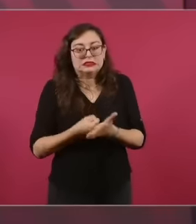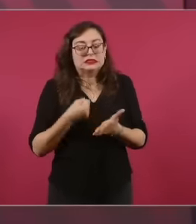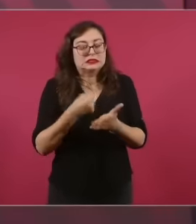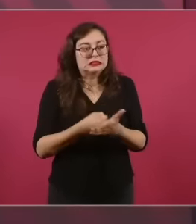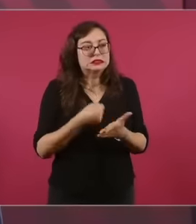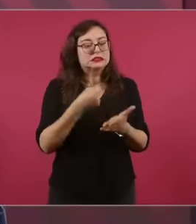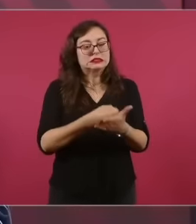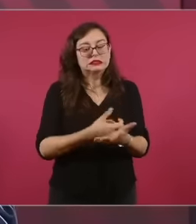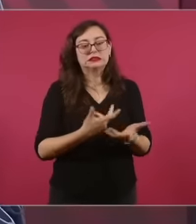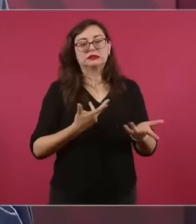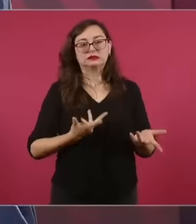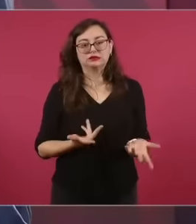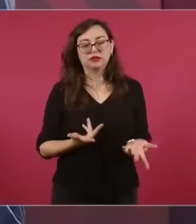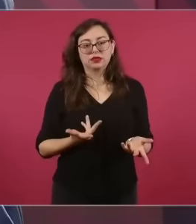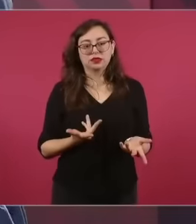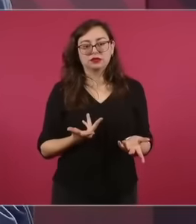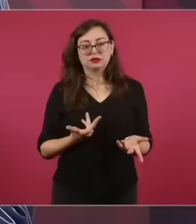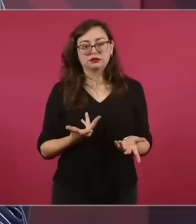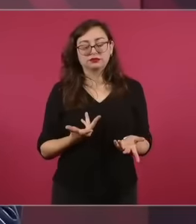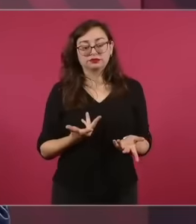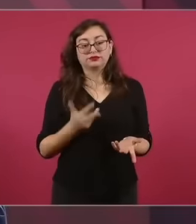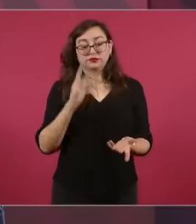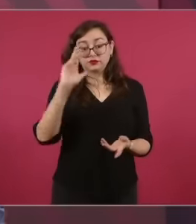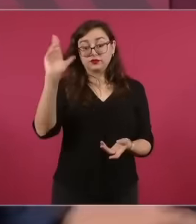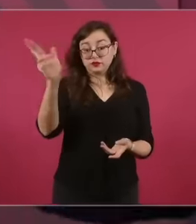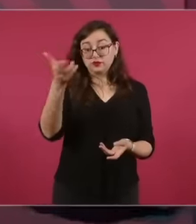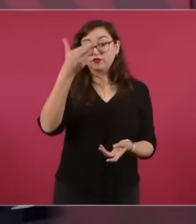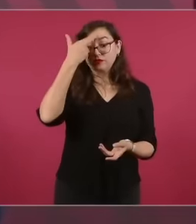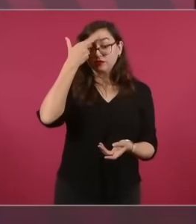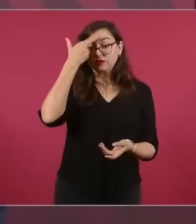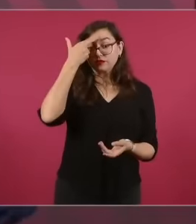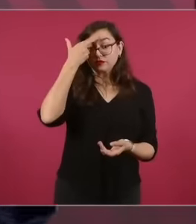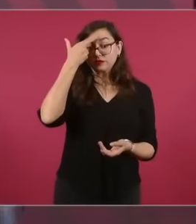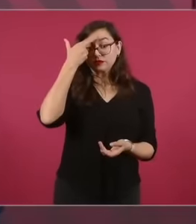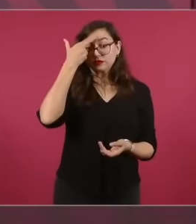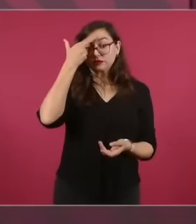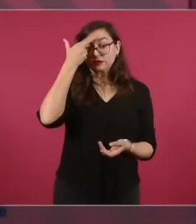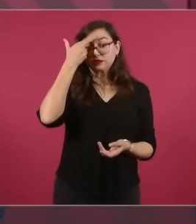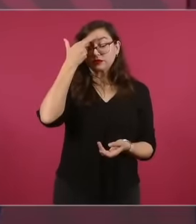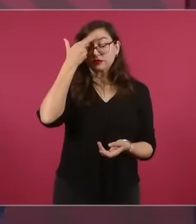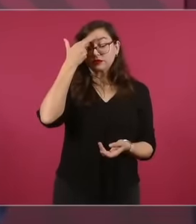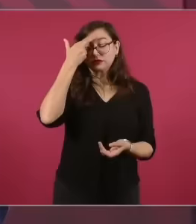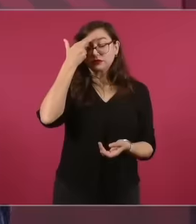recuerdo de que yo